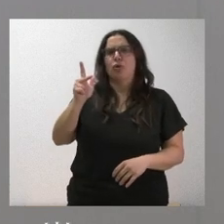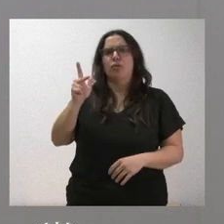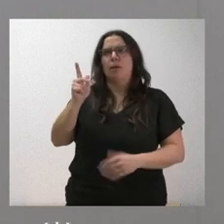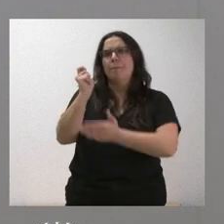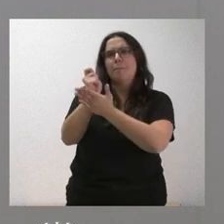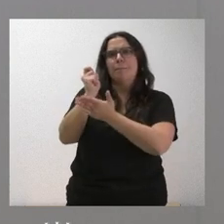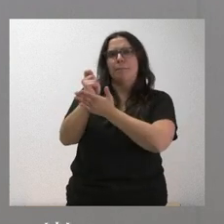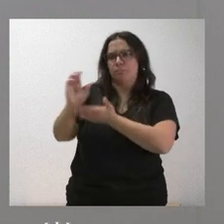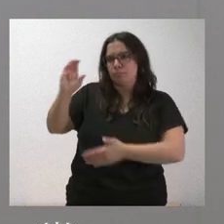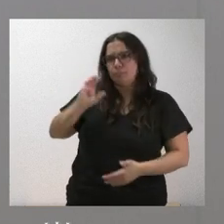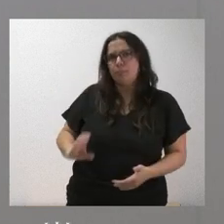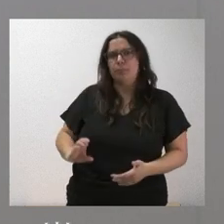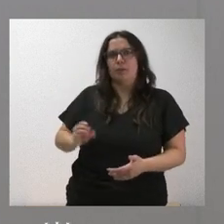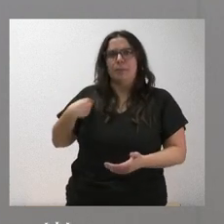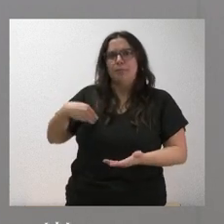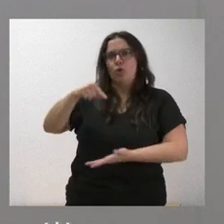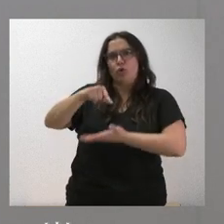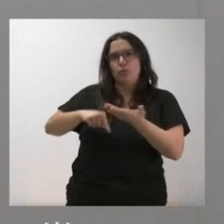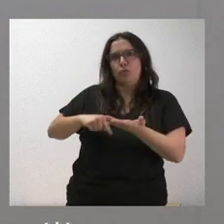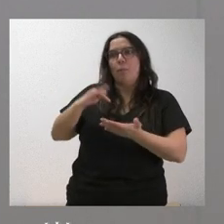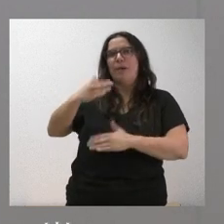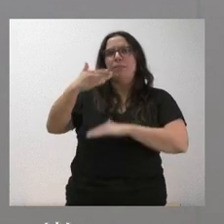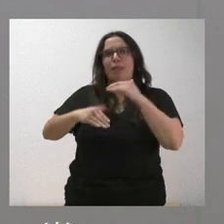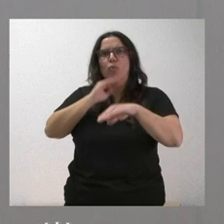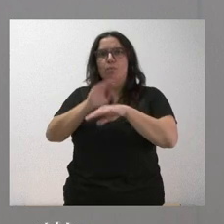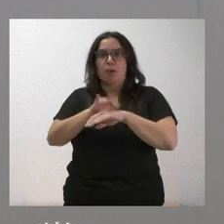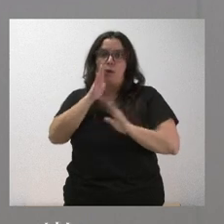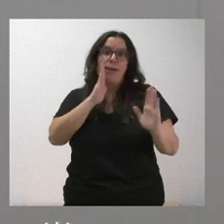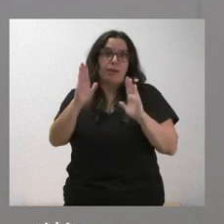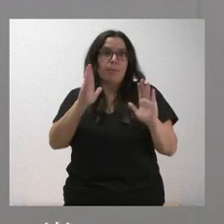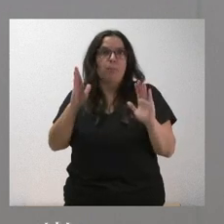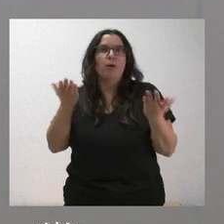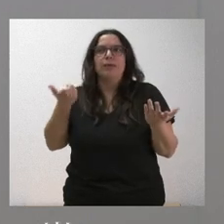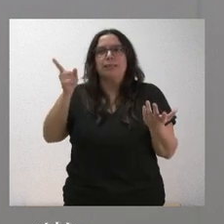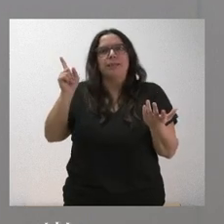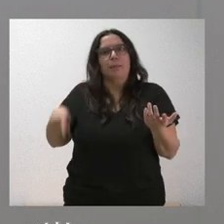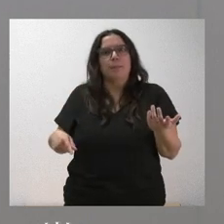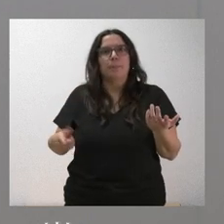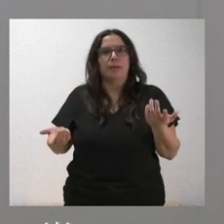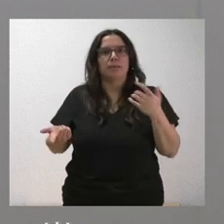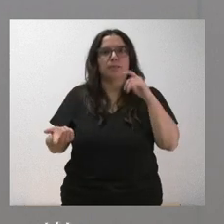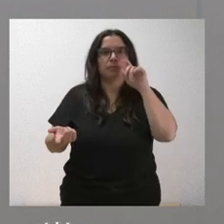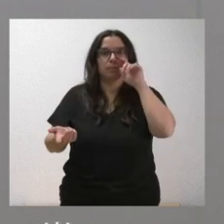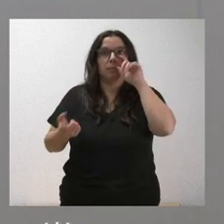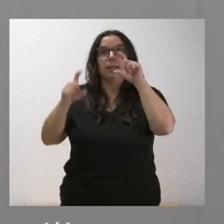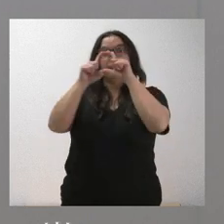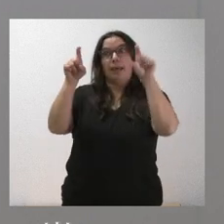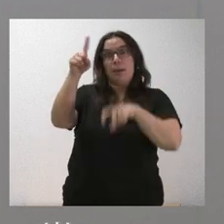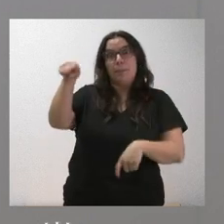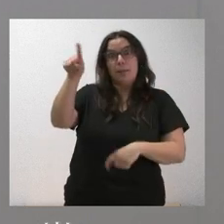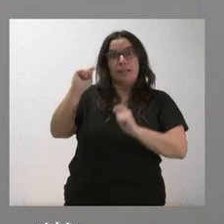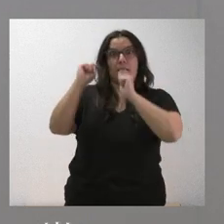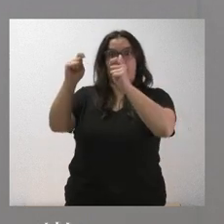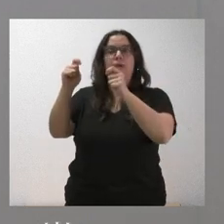percepciones económicas que les corresponde y en plazo y en estas épocas por tanto también y que la empresa adjudicataria